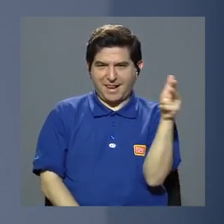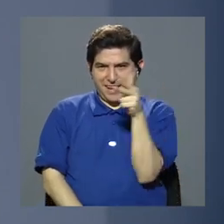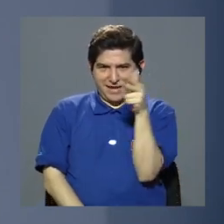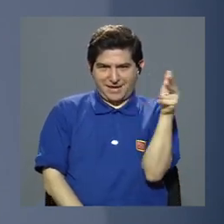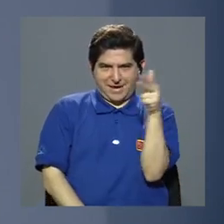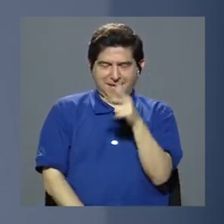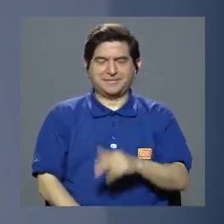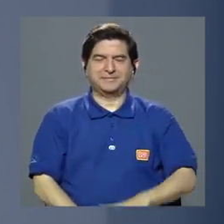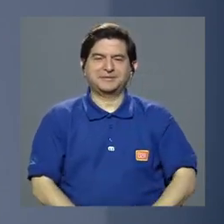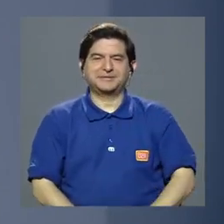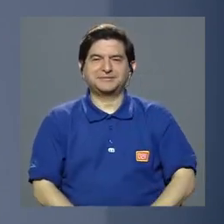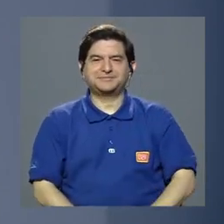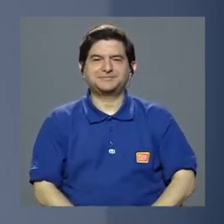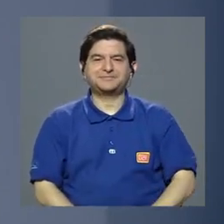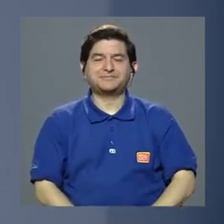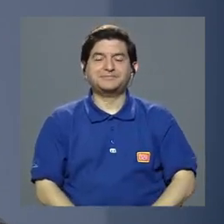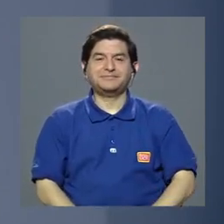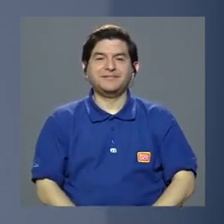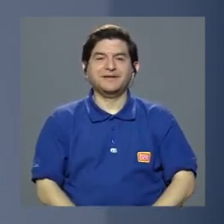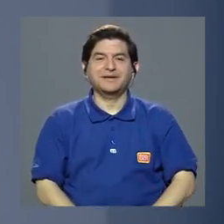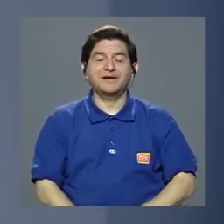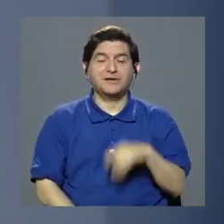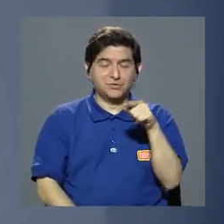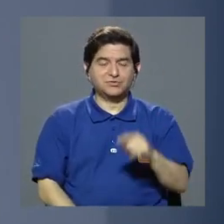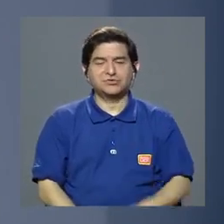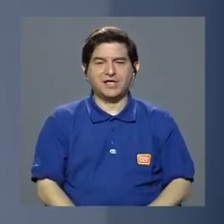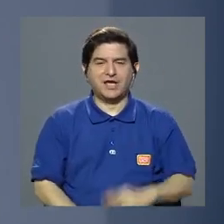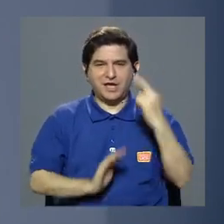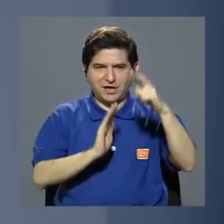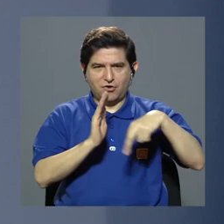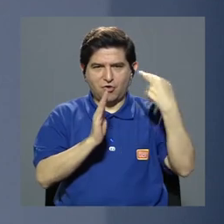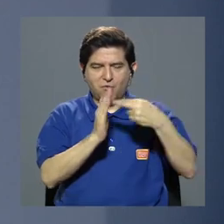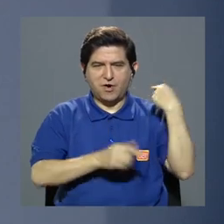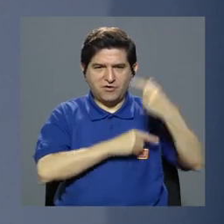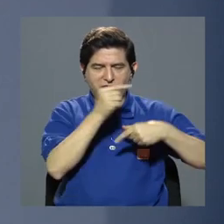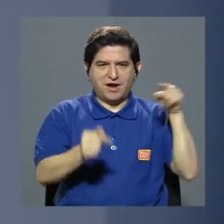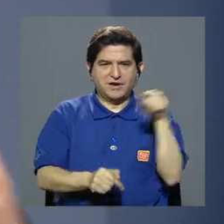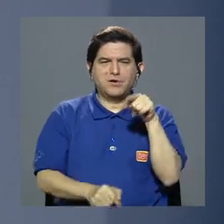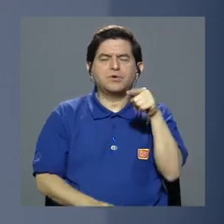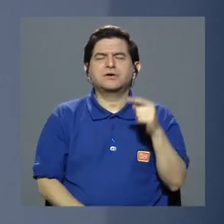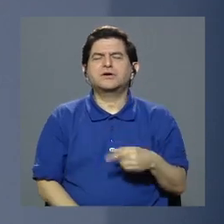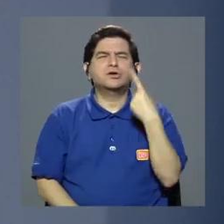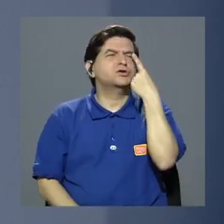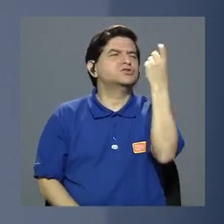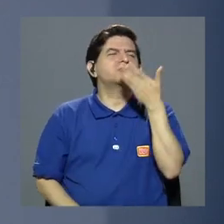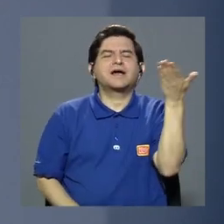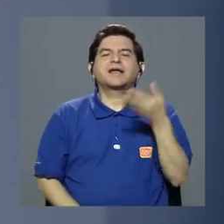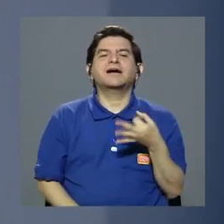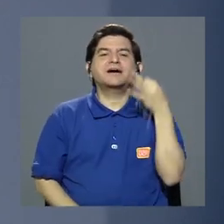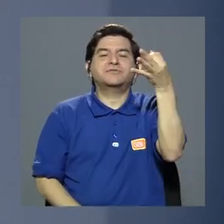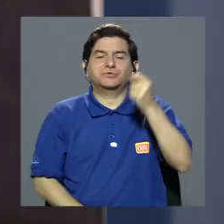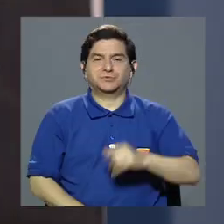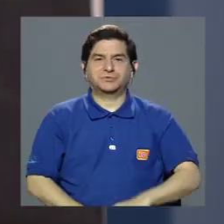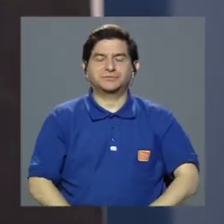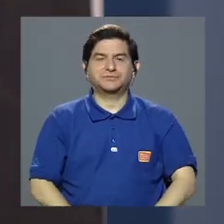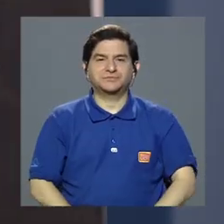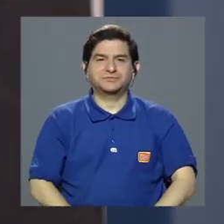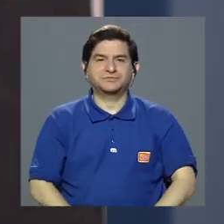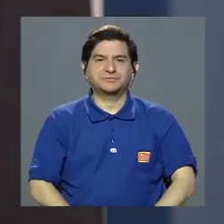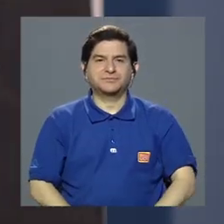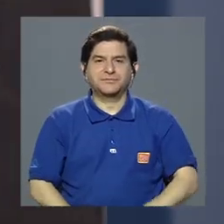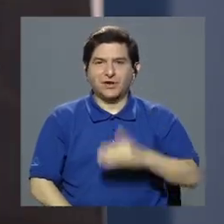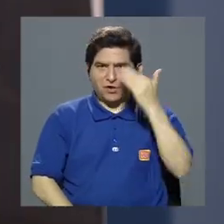y en personaje de generaciones están obligadas que soñás a hacer en el futuro